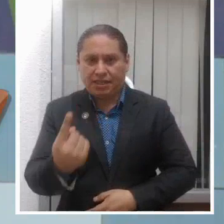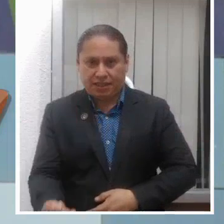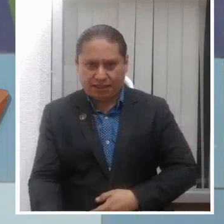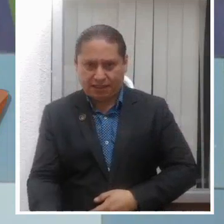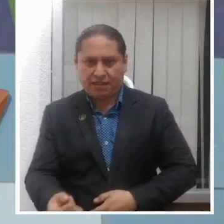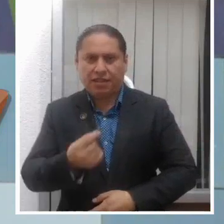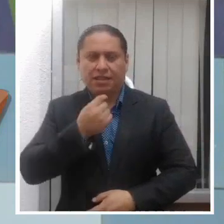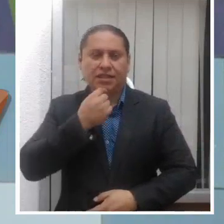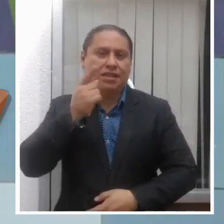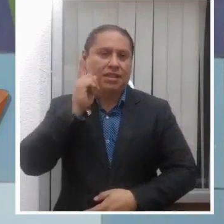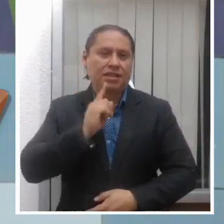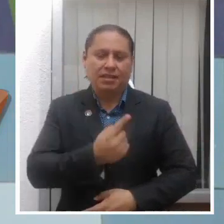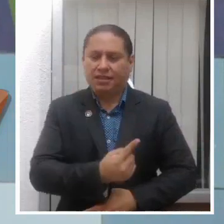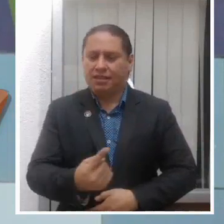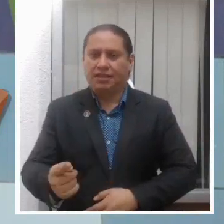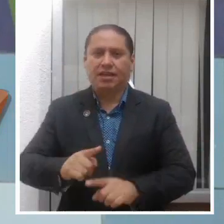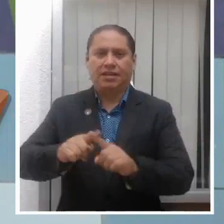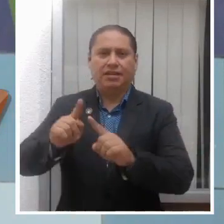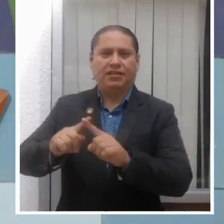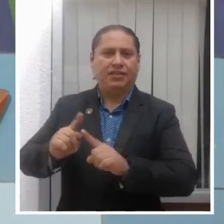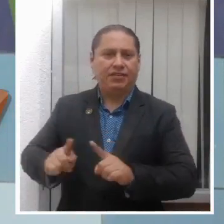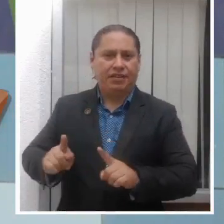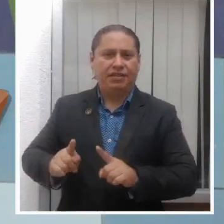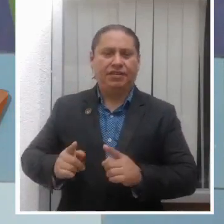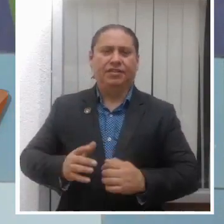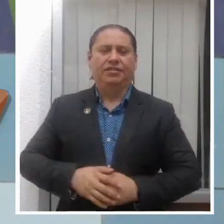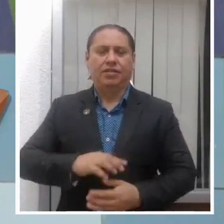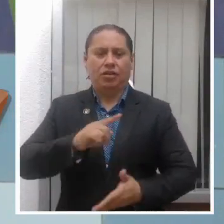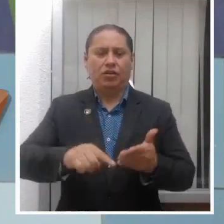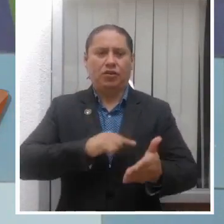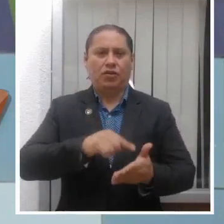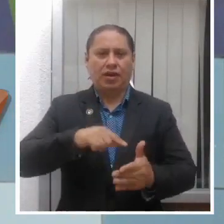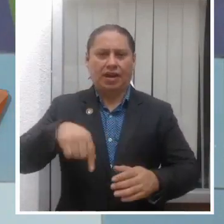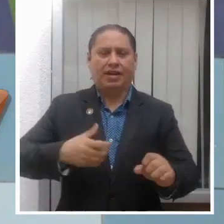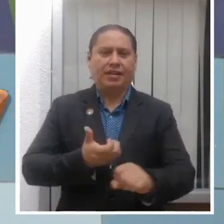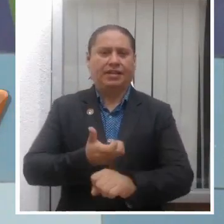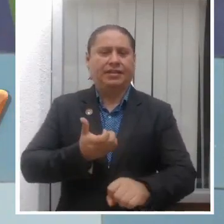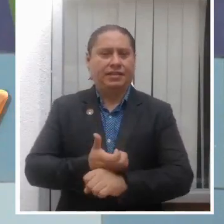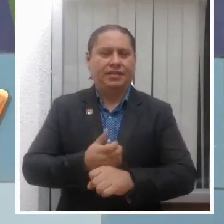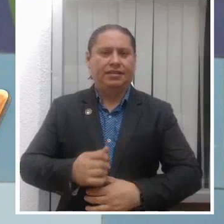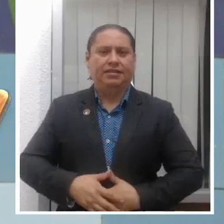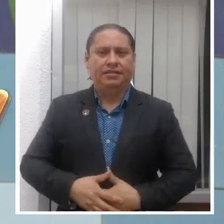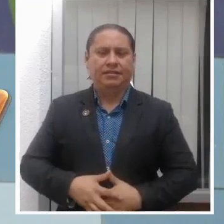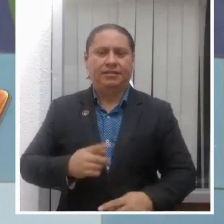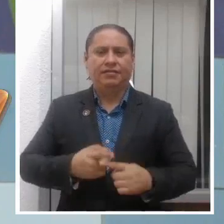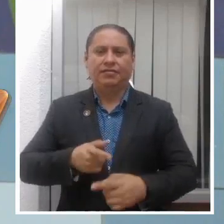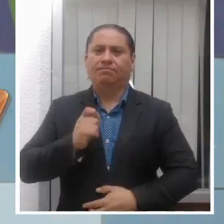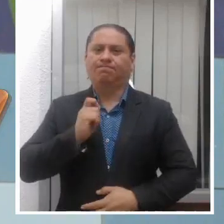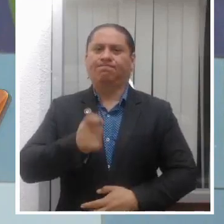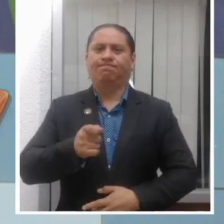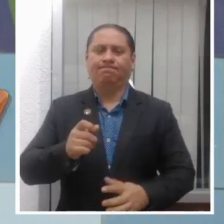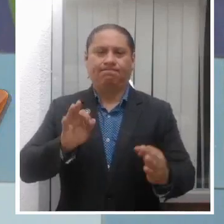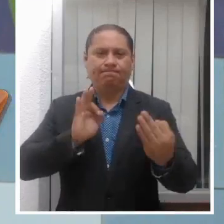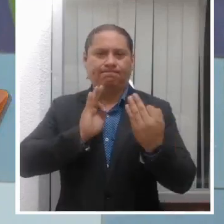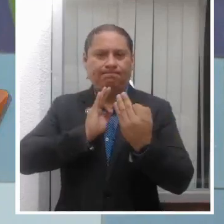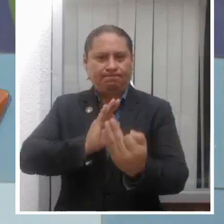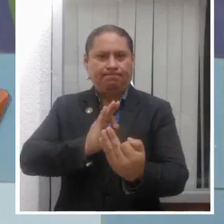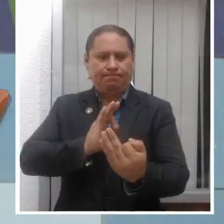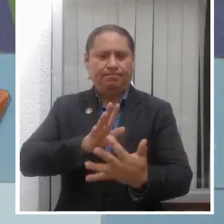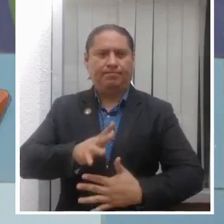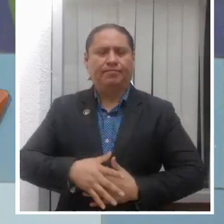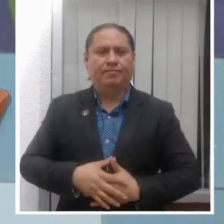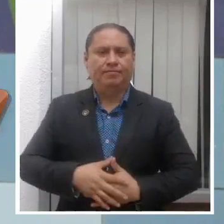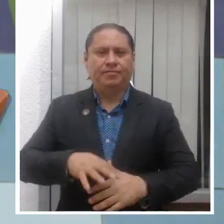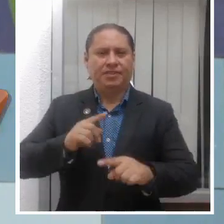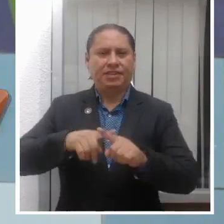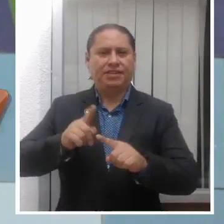indígenas de las diferentes latitudes de nuestro estado, quienes hoy se enfrentan